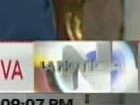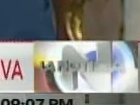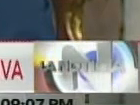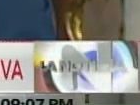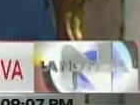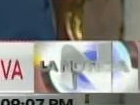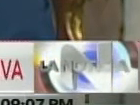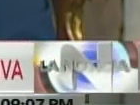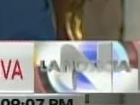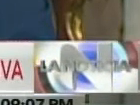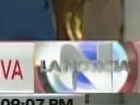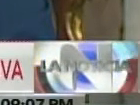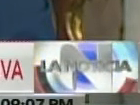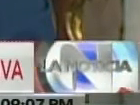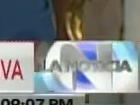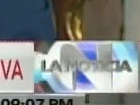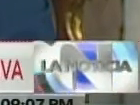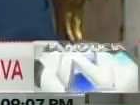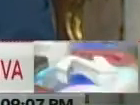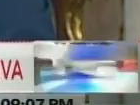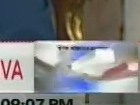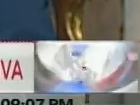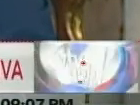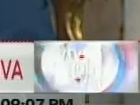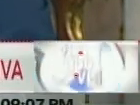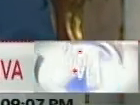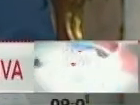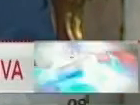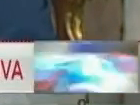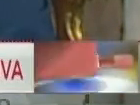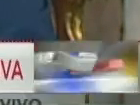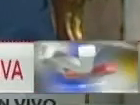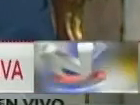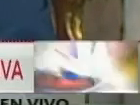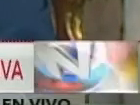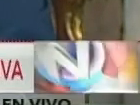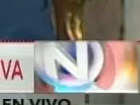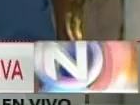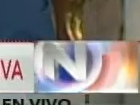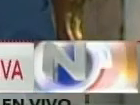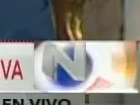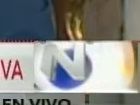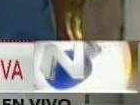y particularmente para una cultura de producción alimentaria